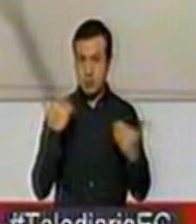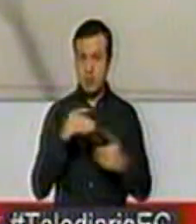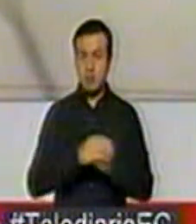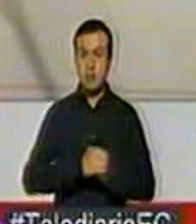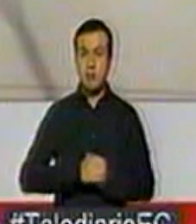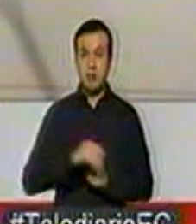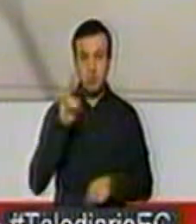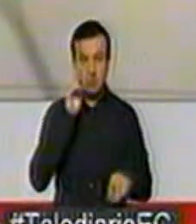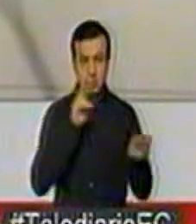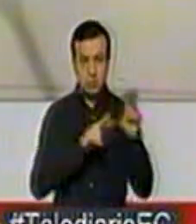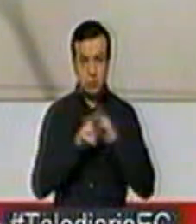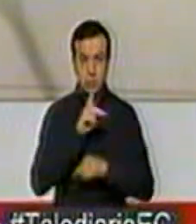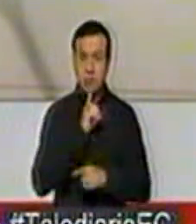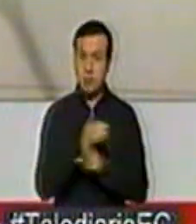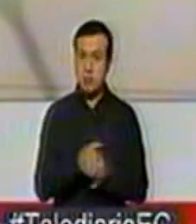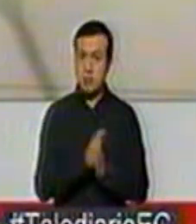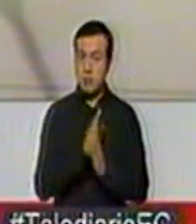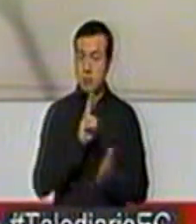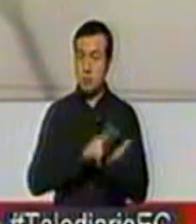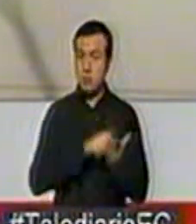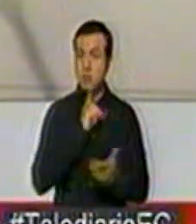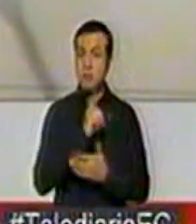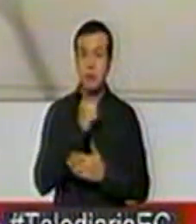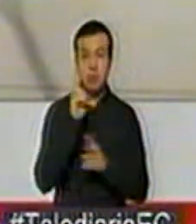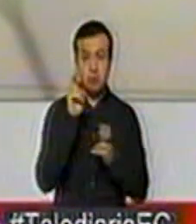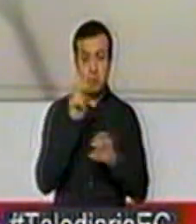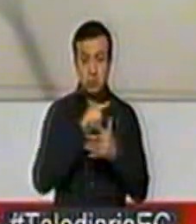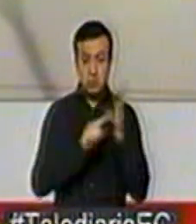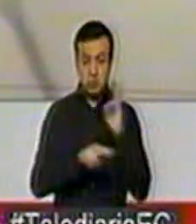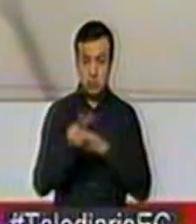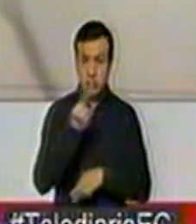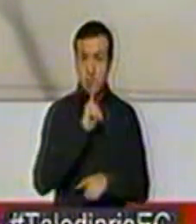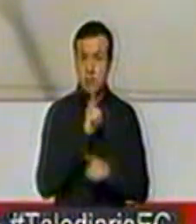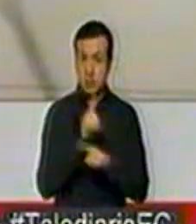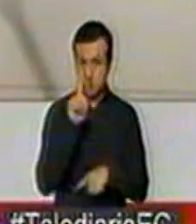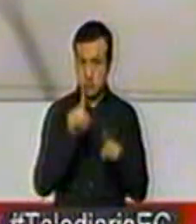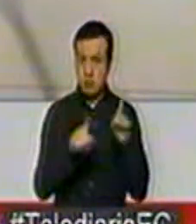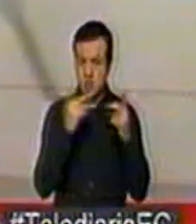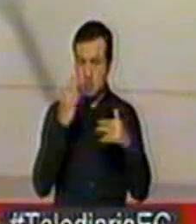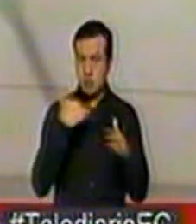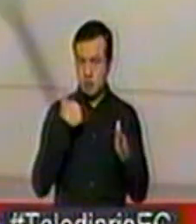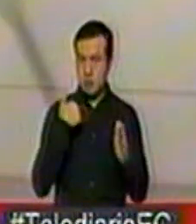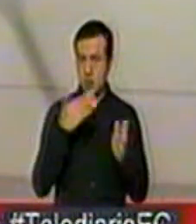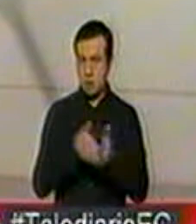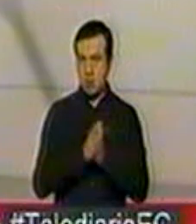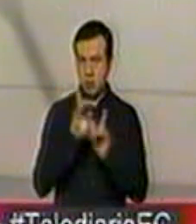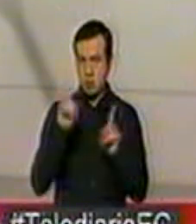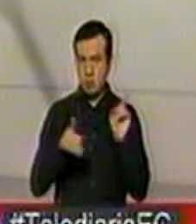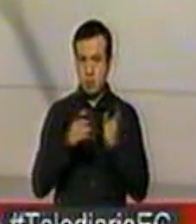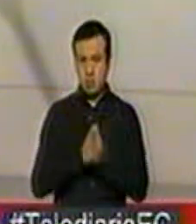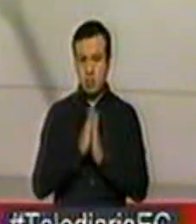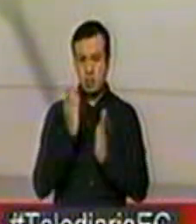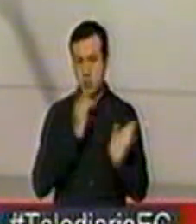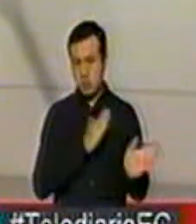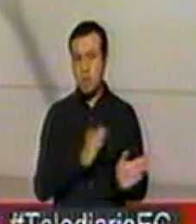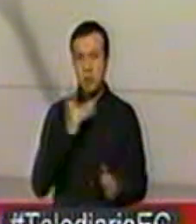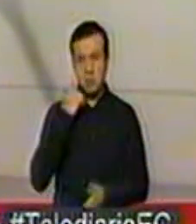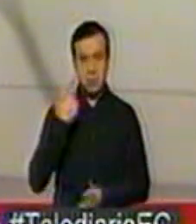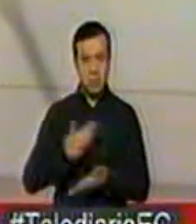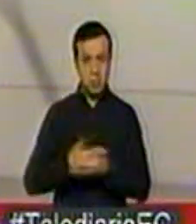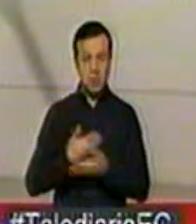de análisis de las solicitudes de visa, que entre paréntesis ya tenemos algunas solicitudes. Ya han